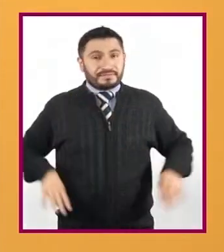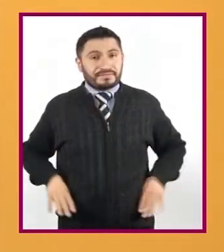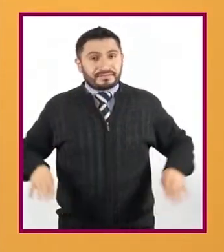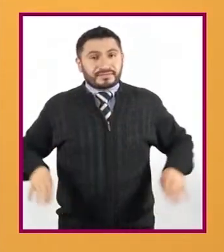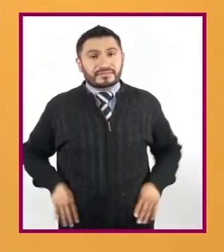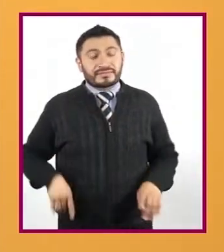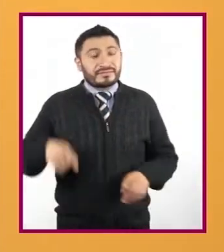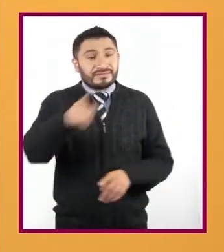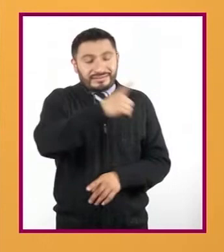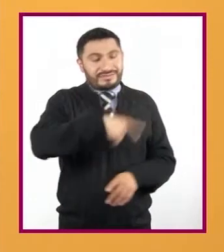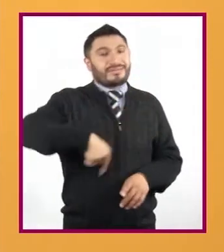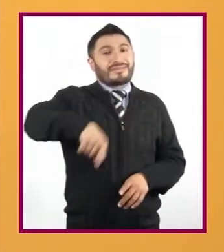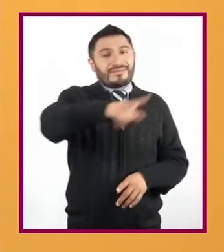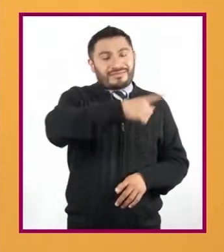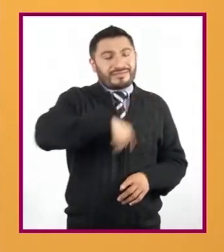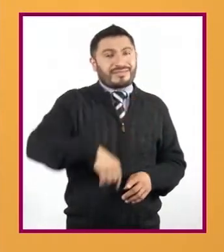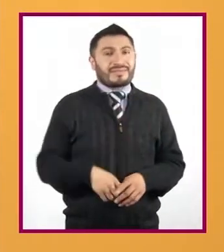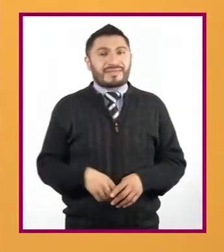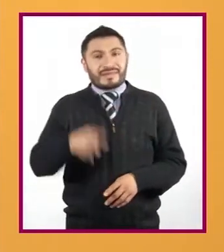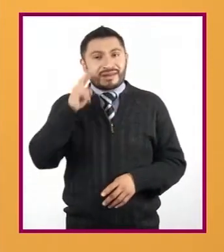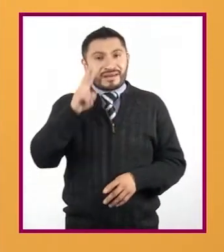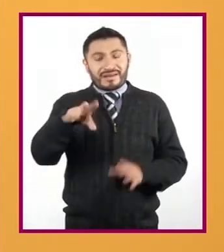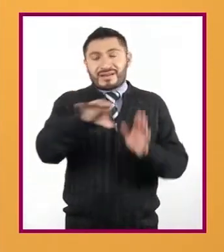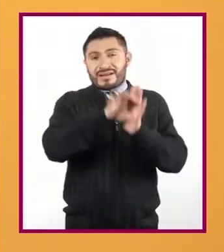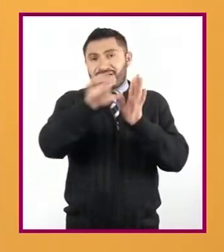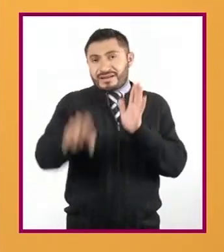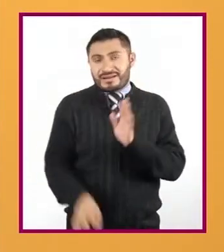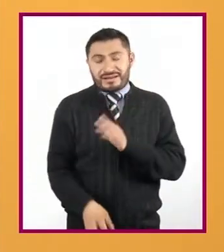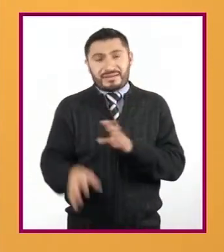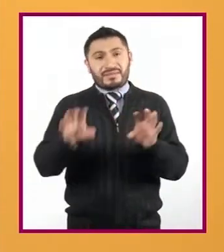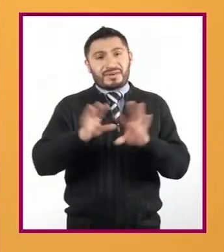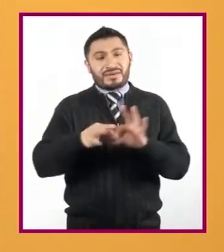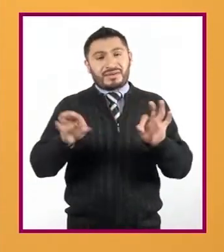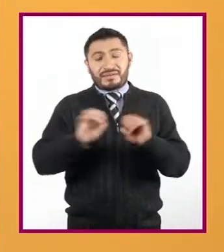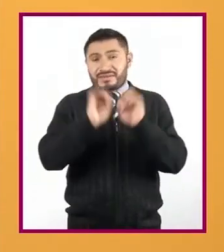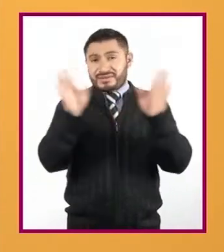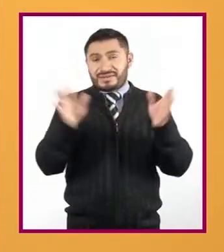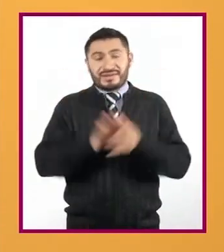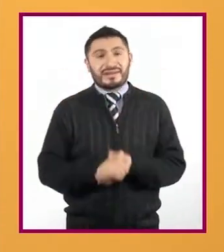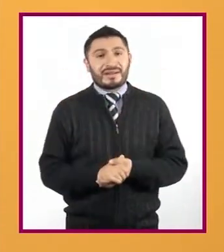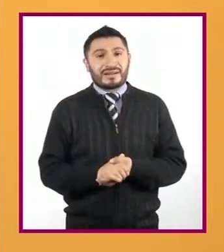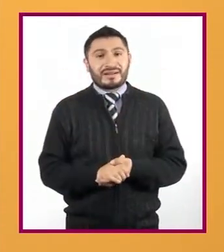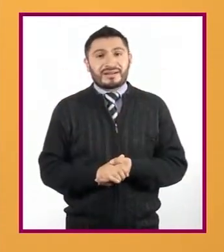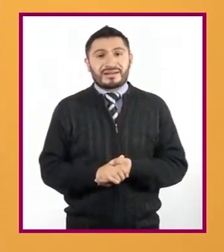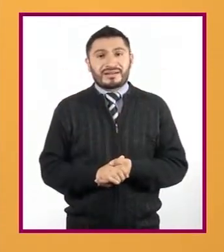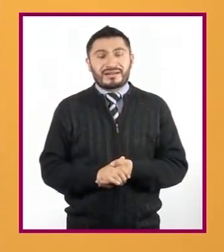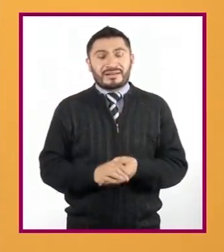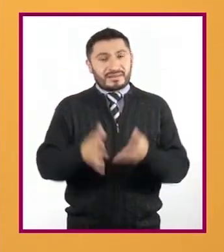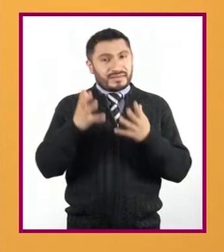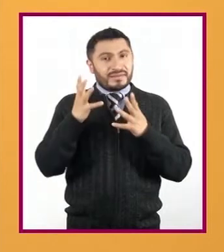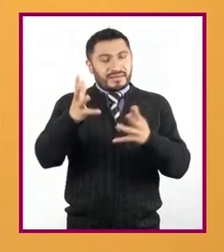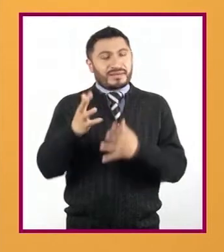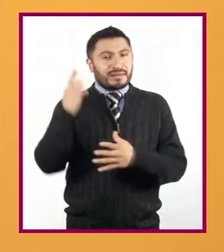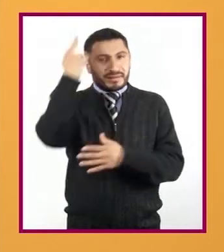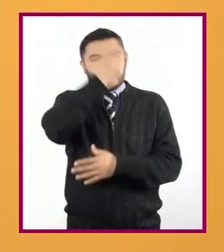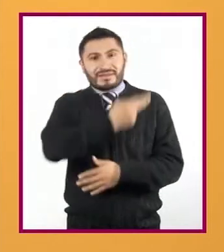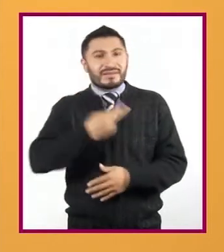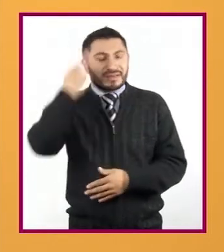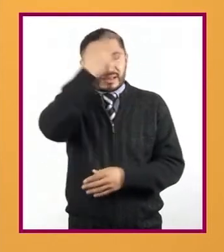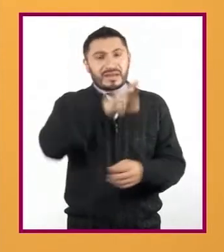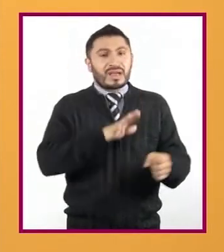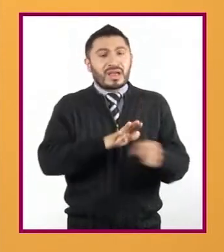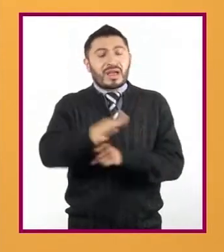características de este. Veamos un ejemplo para que quede más claro. Deseamos analizar en